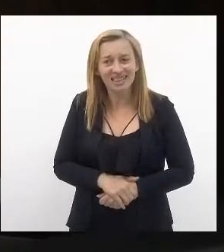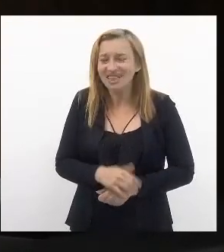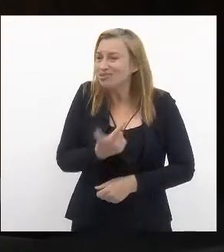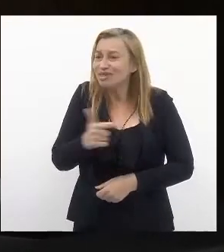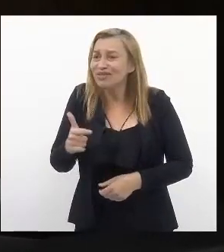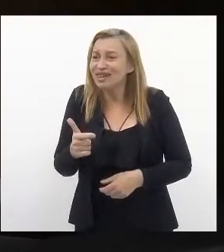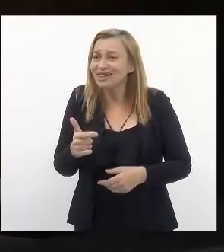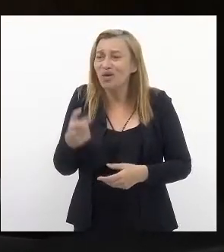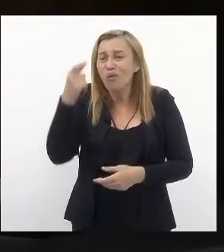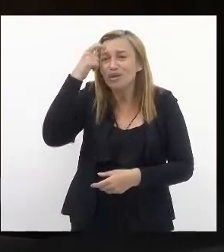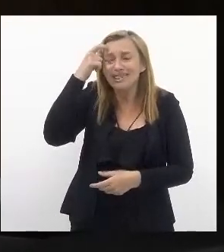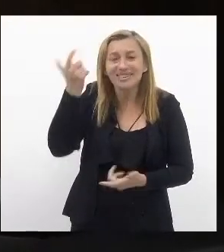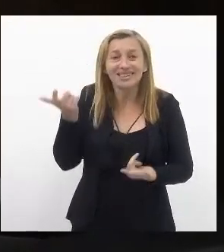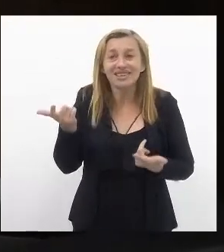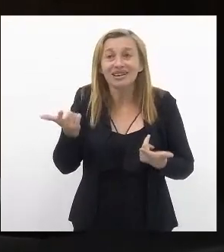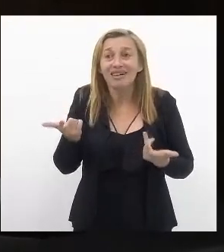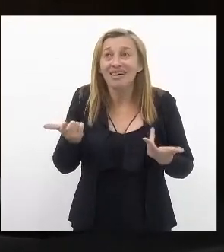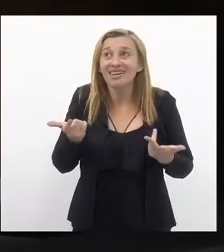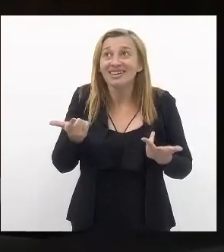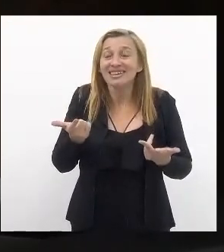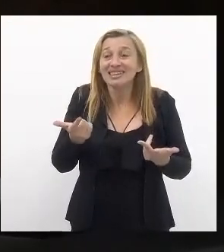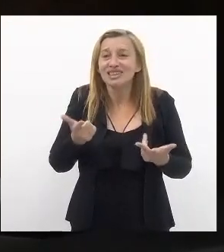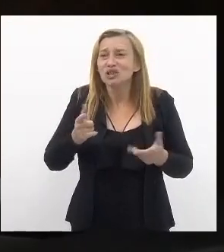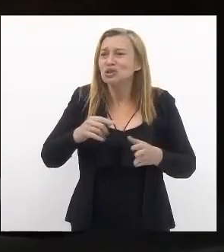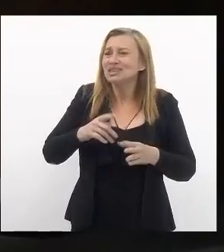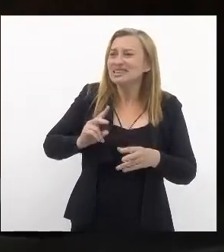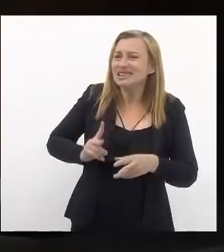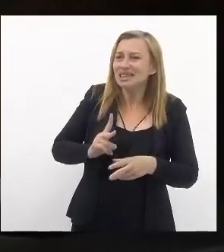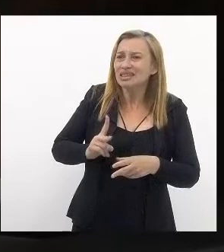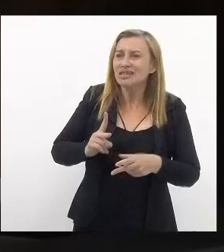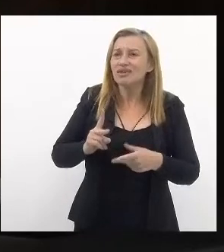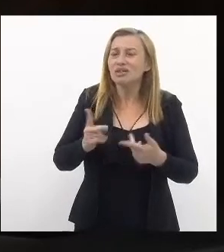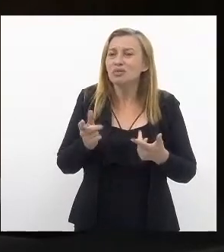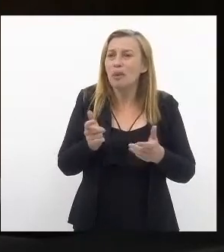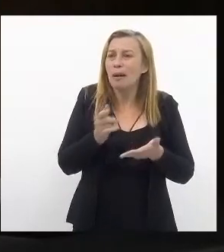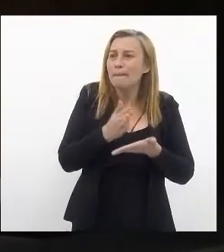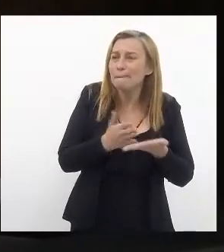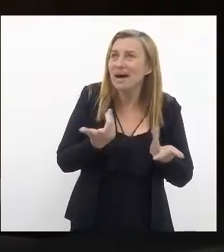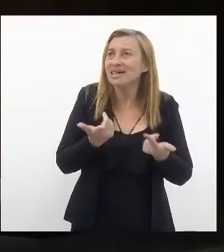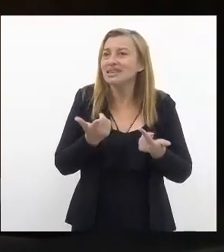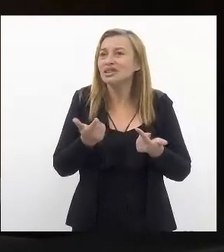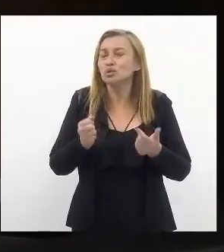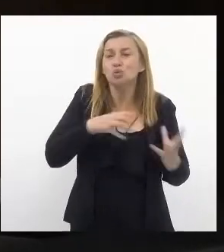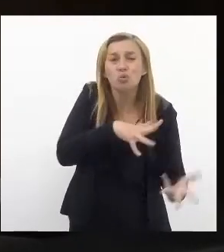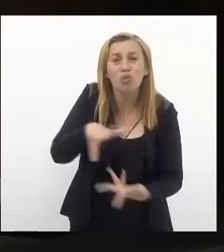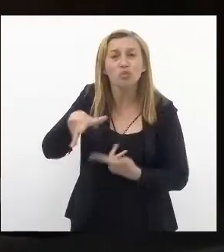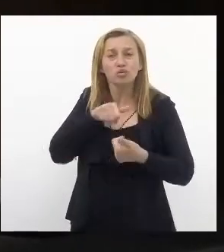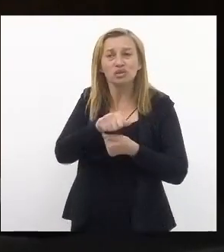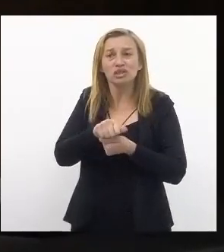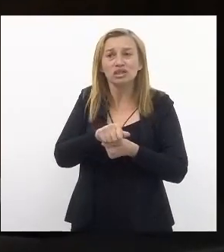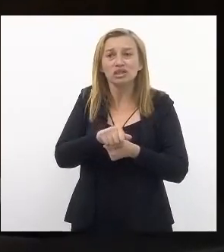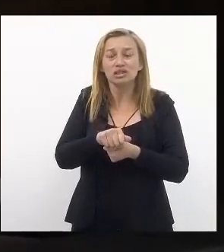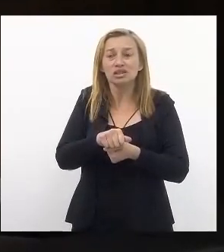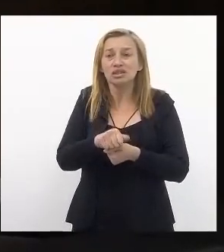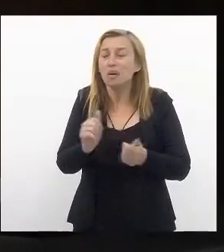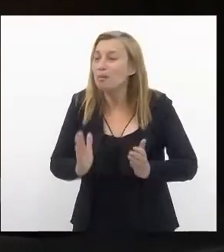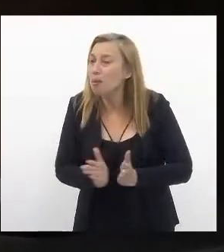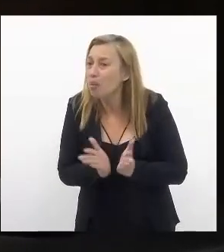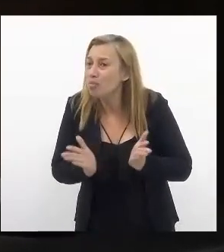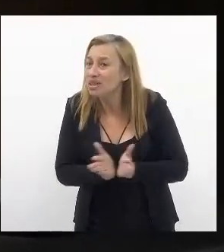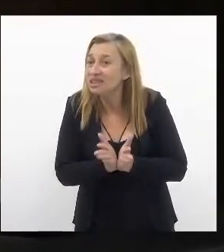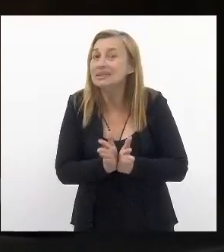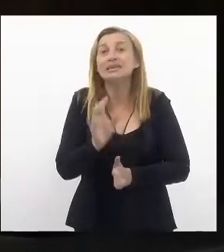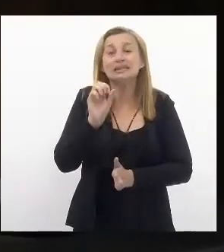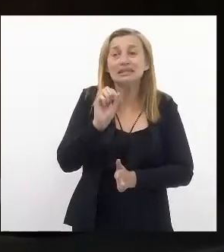tenemos esta conciencia, si todavía tenemos una gran parte de ciudades en el mundo donde hay pobreza,